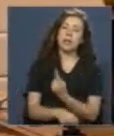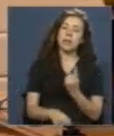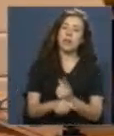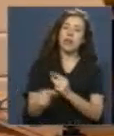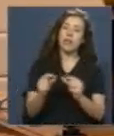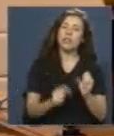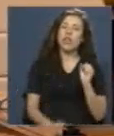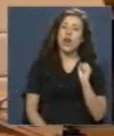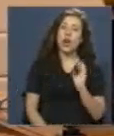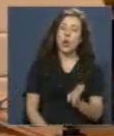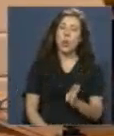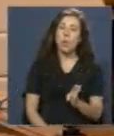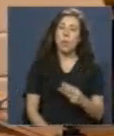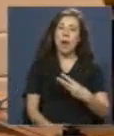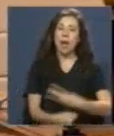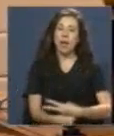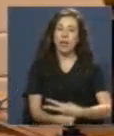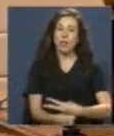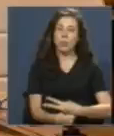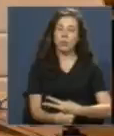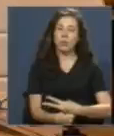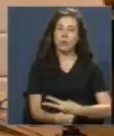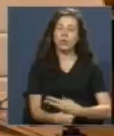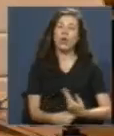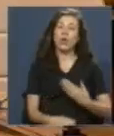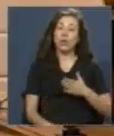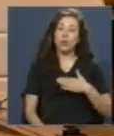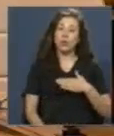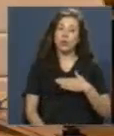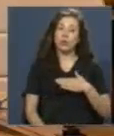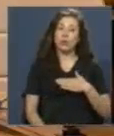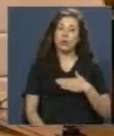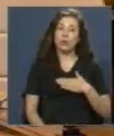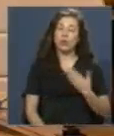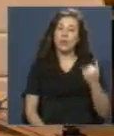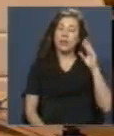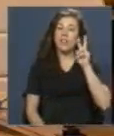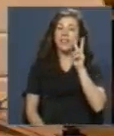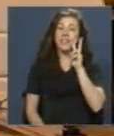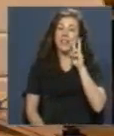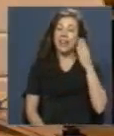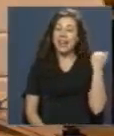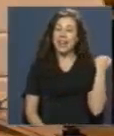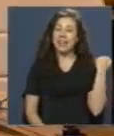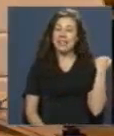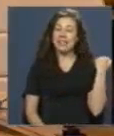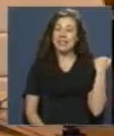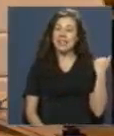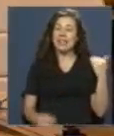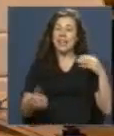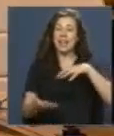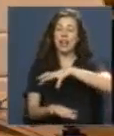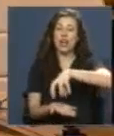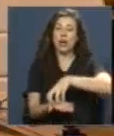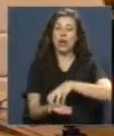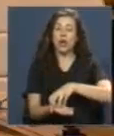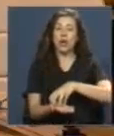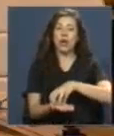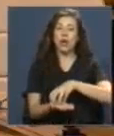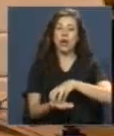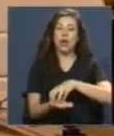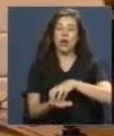los clubes de adulto mayor. Me tocó el día viernes pasado en la comuna de